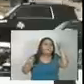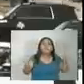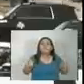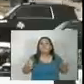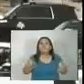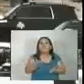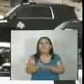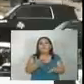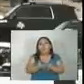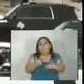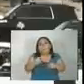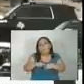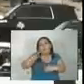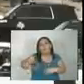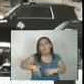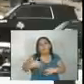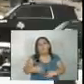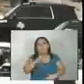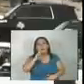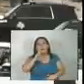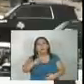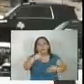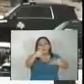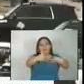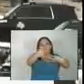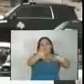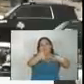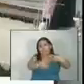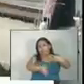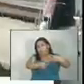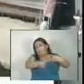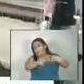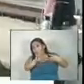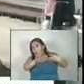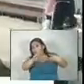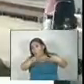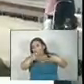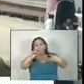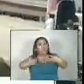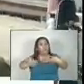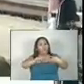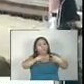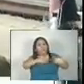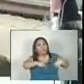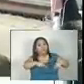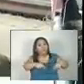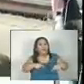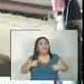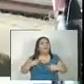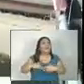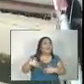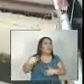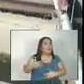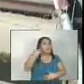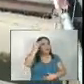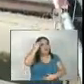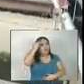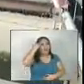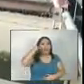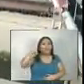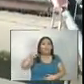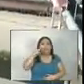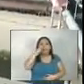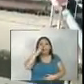caso. Pero una decisión final sobre la eliminación permanente o no del título 42 solo se conocería en junio.